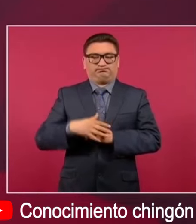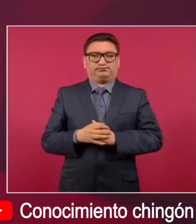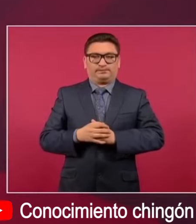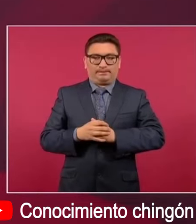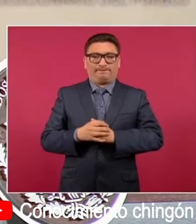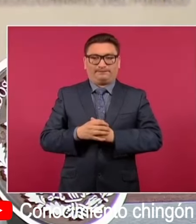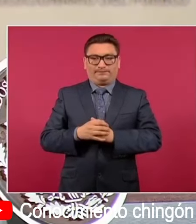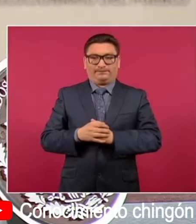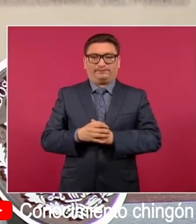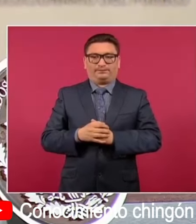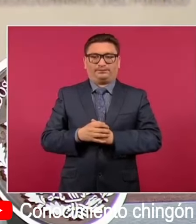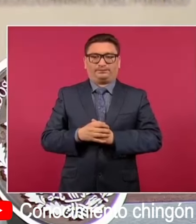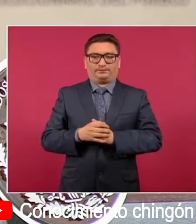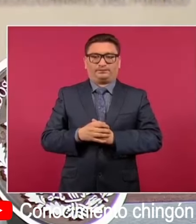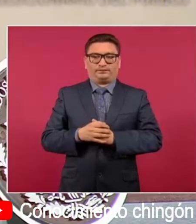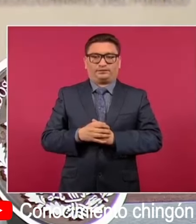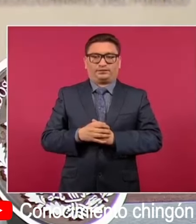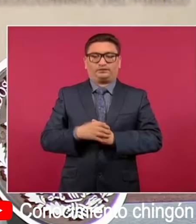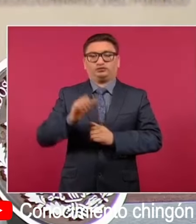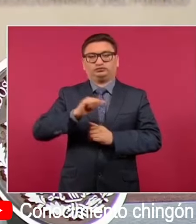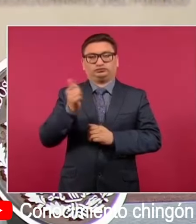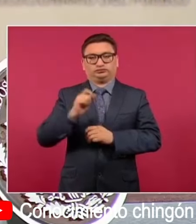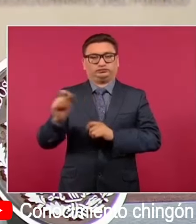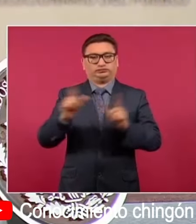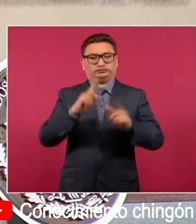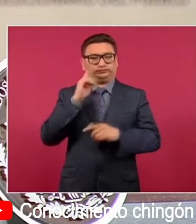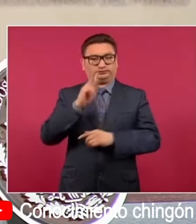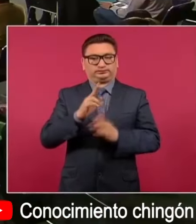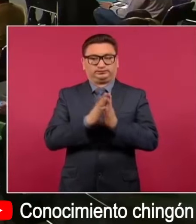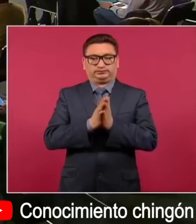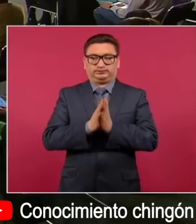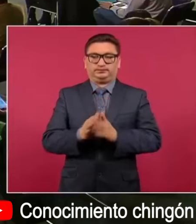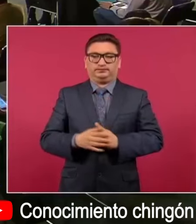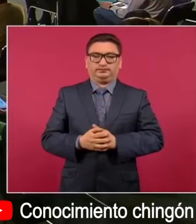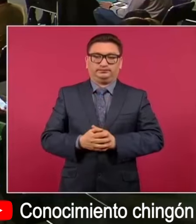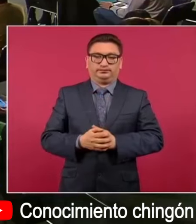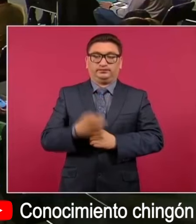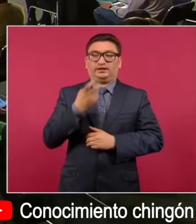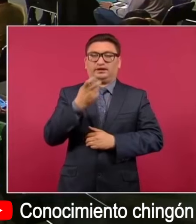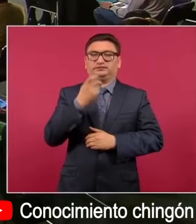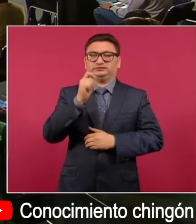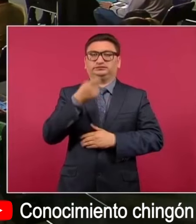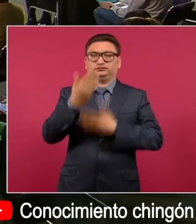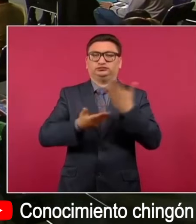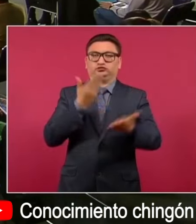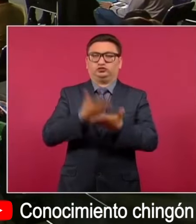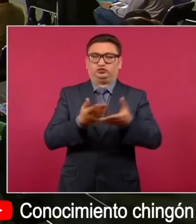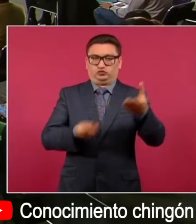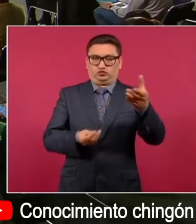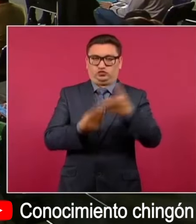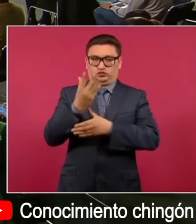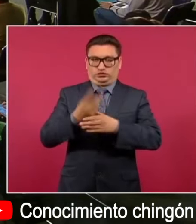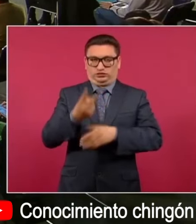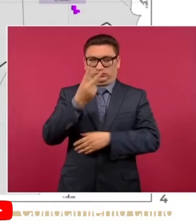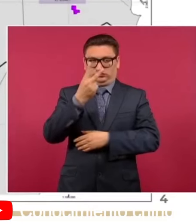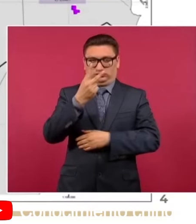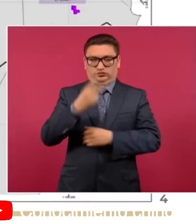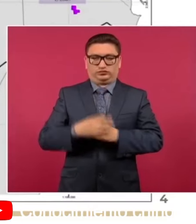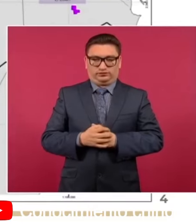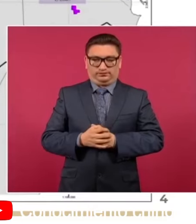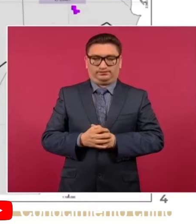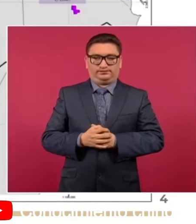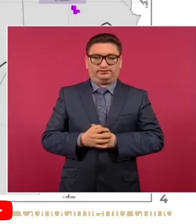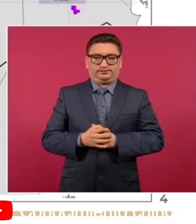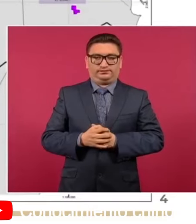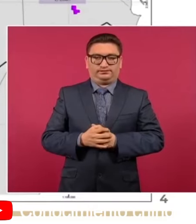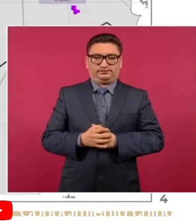en esta categoría. La siguiente, por favor. Y estas son propuestas nuevas, serían 2, están en